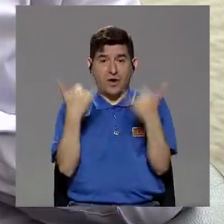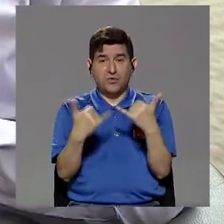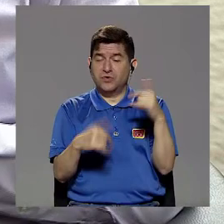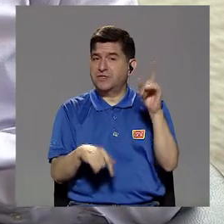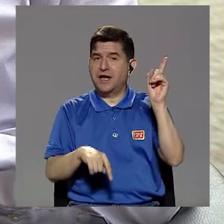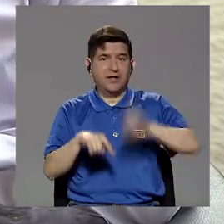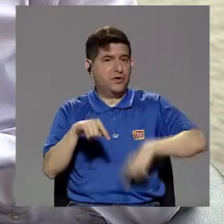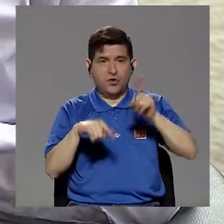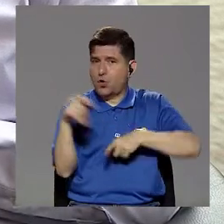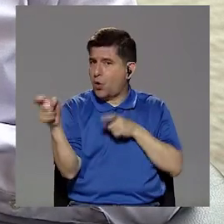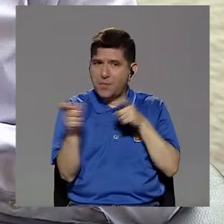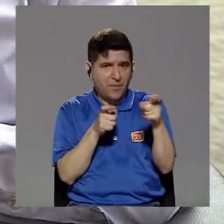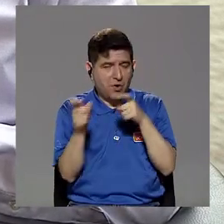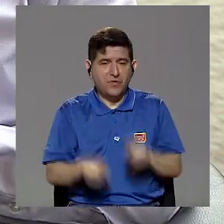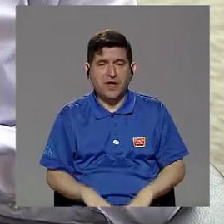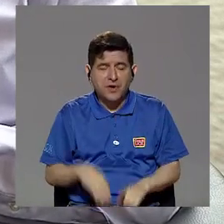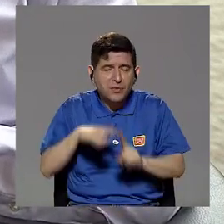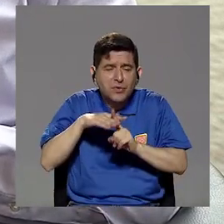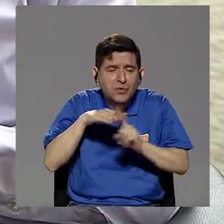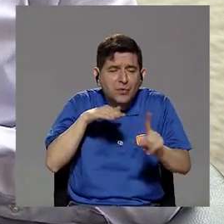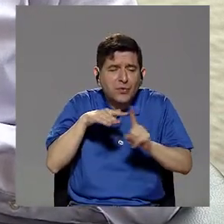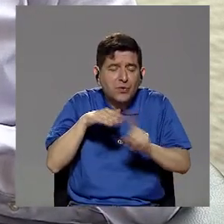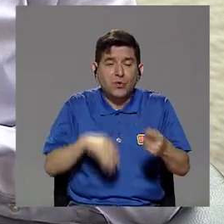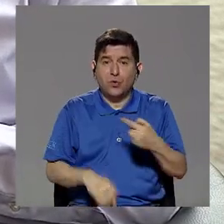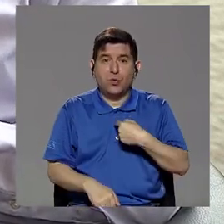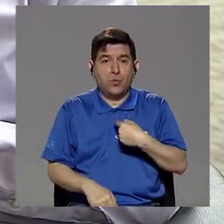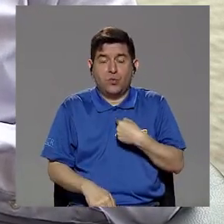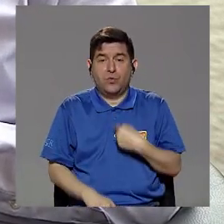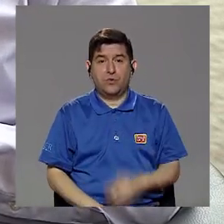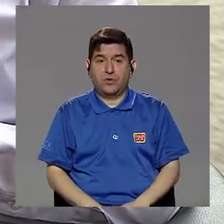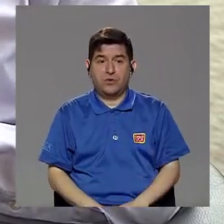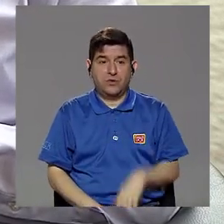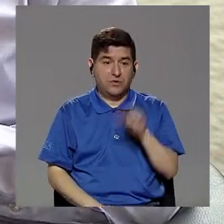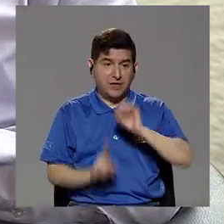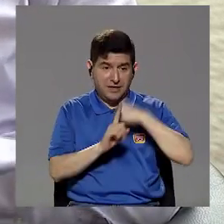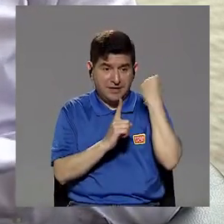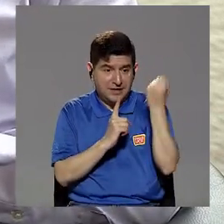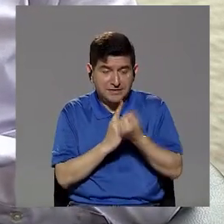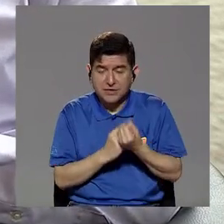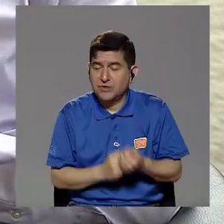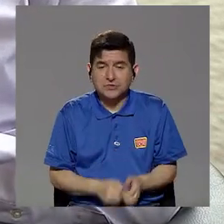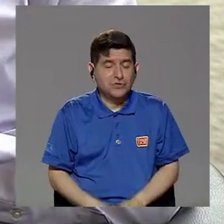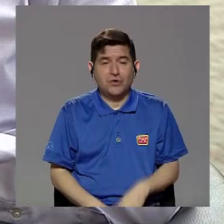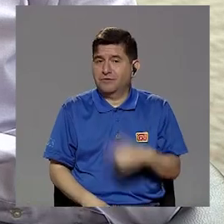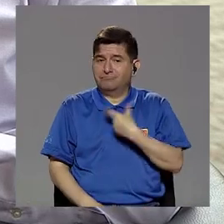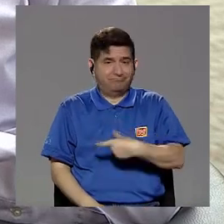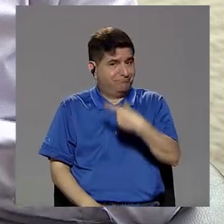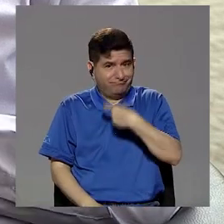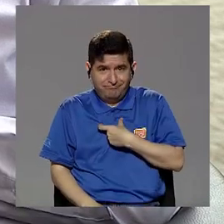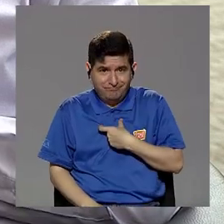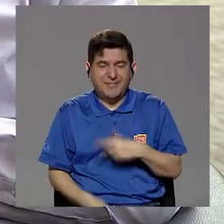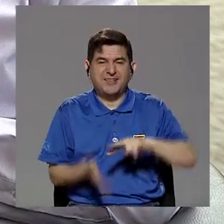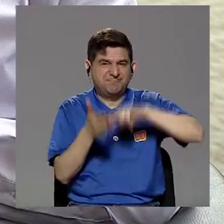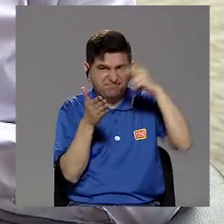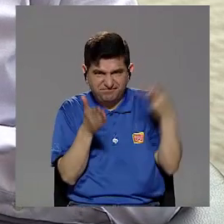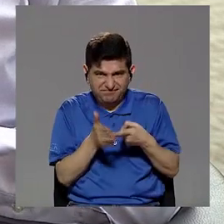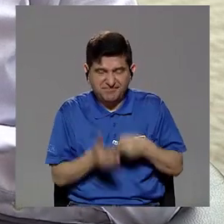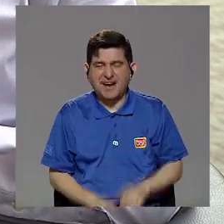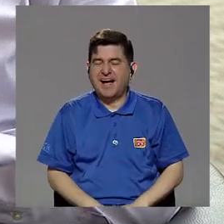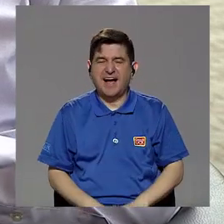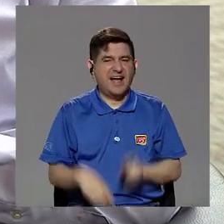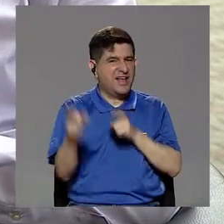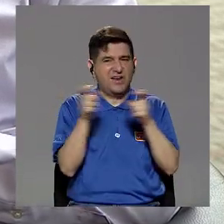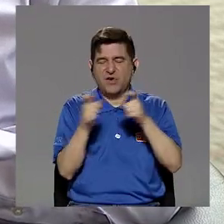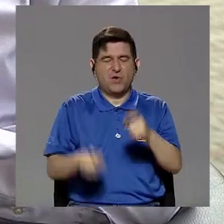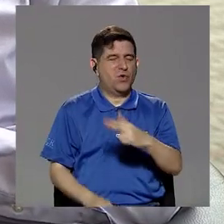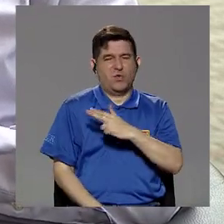convierte en involuntario, o sea, que tenemos escapes inconscientes o conscientes de orina, pero sin que nosotros lo estemos deseando, eso se define como